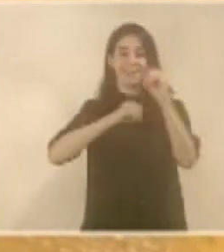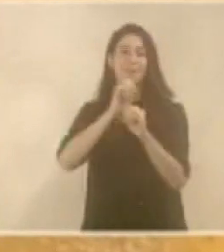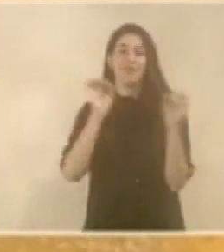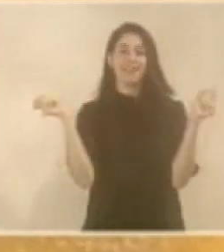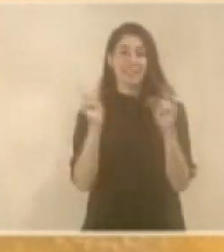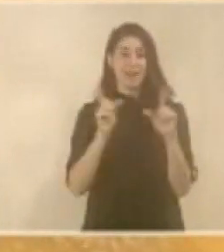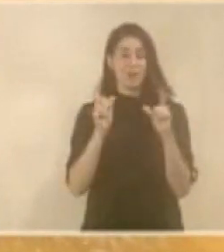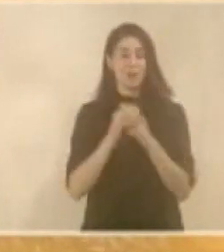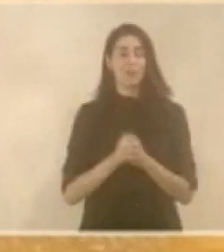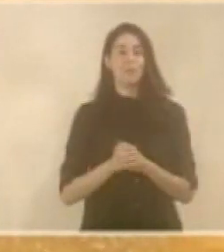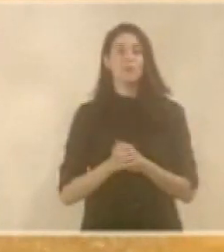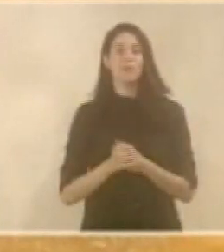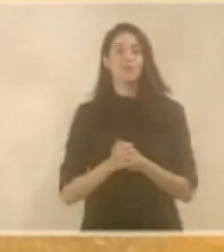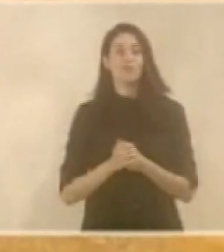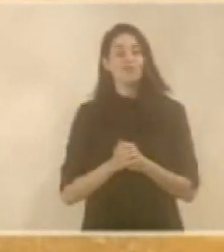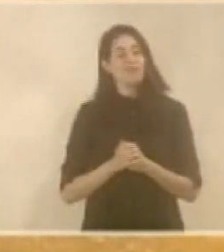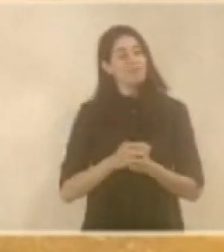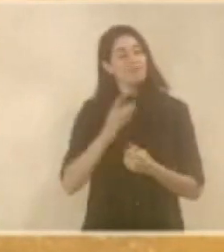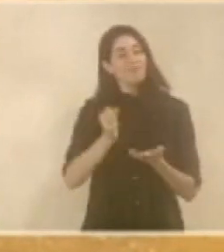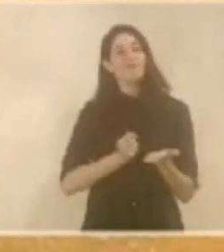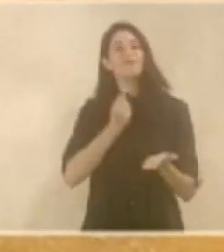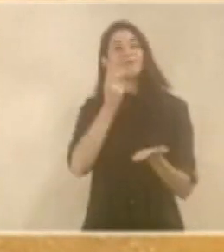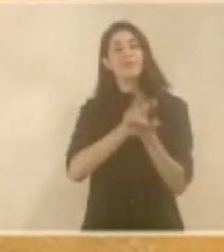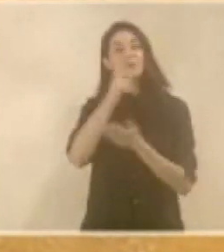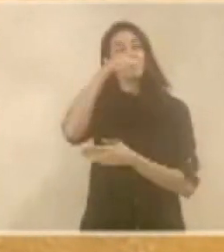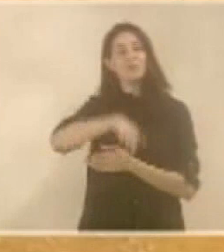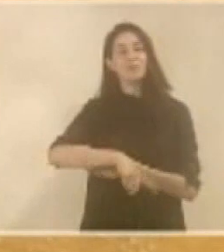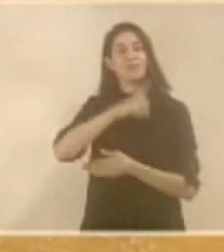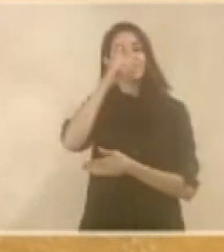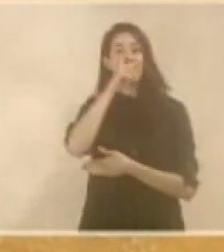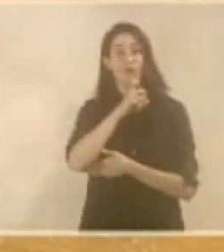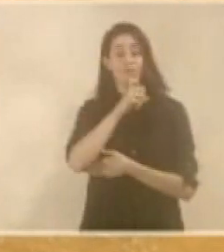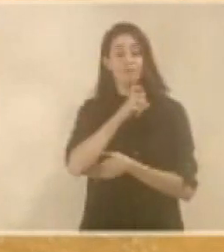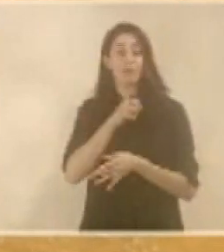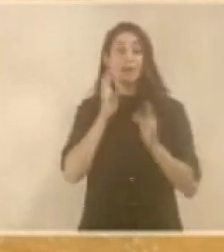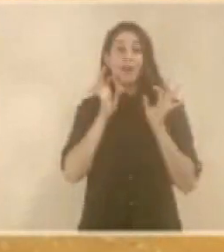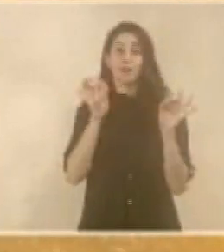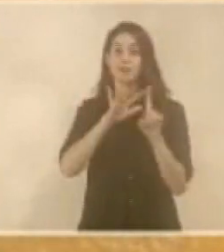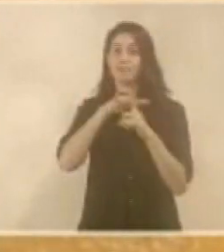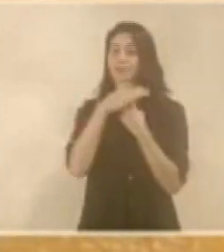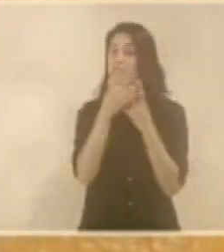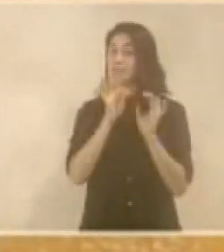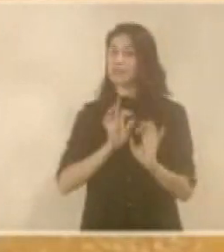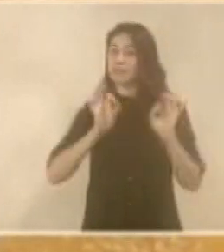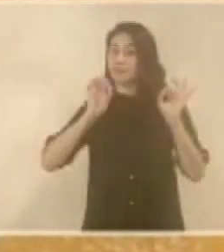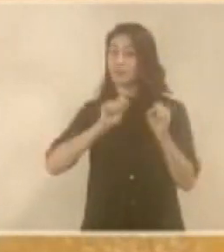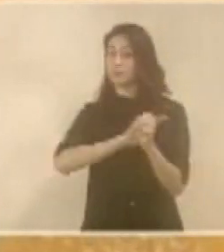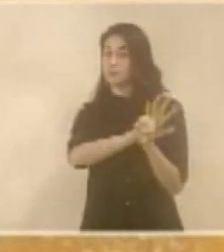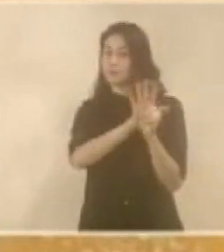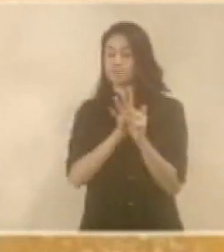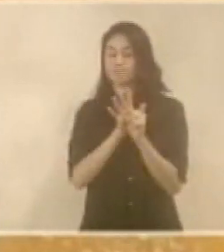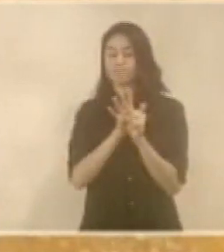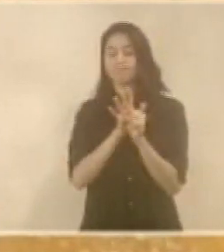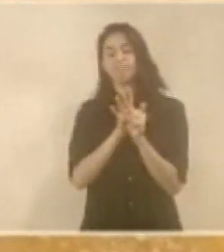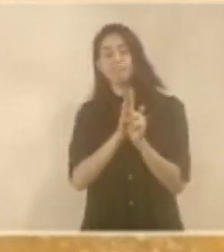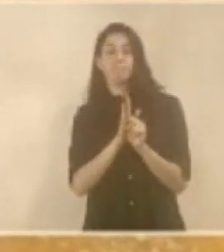y señores, un año más y bajo las excepcionales circunstancias marcadas por la pandemia, el Ayuntamiento de